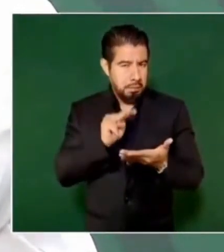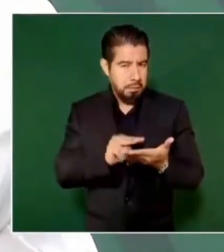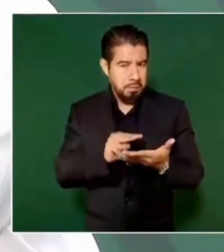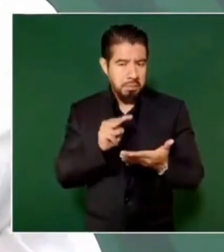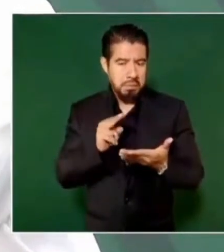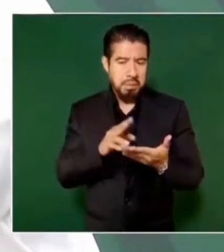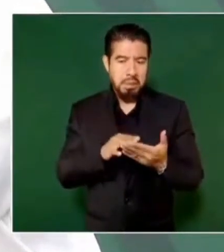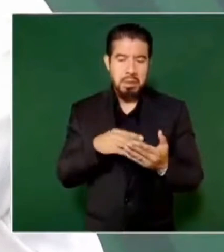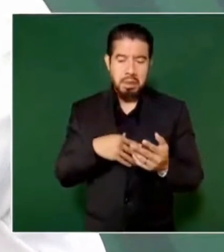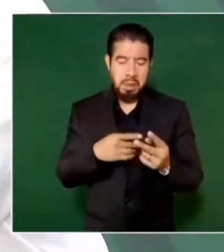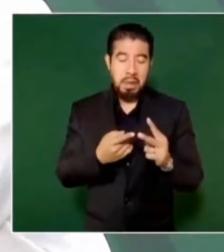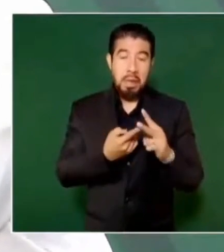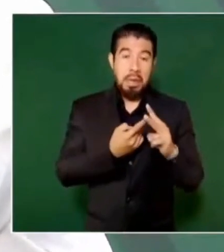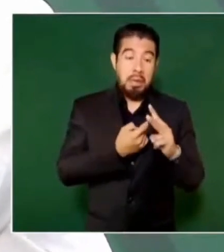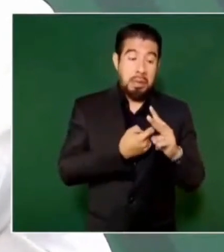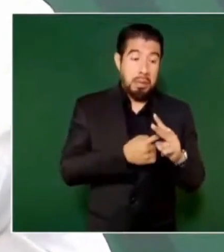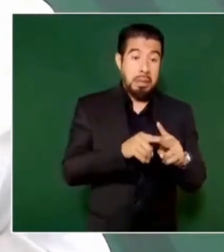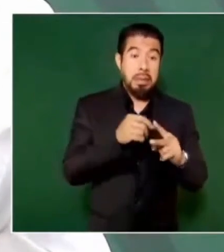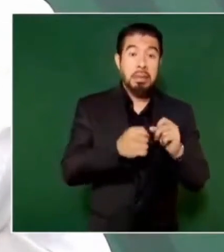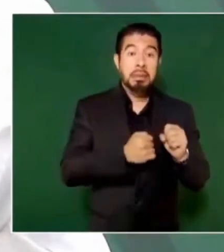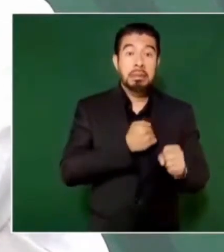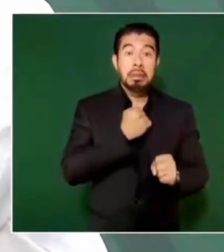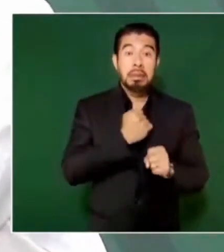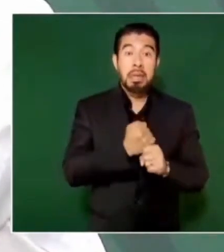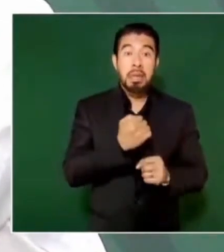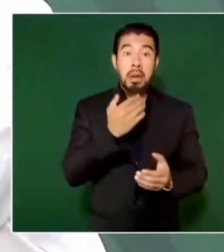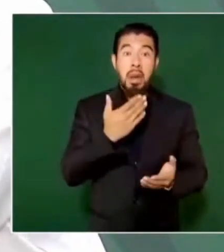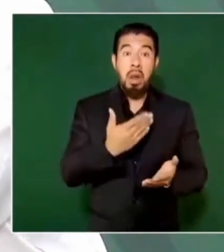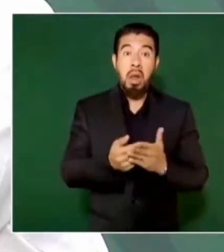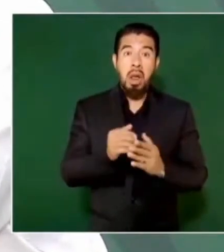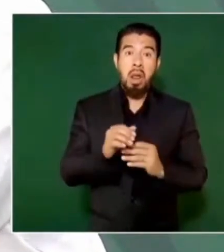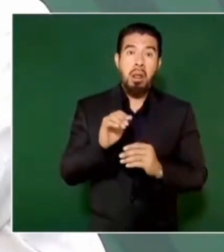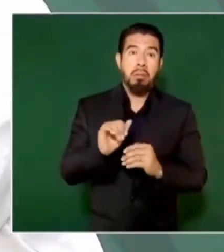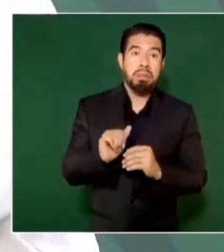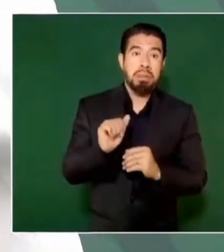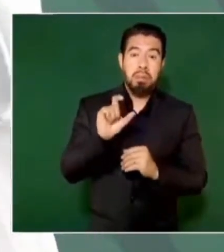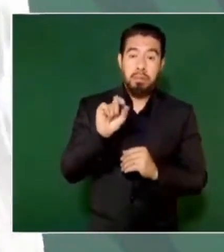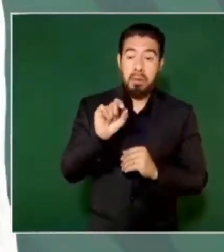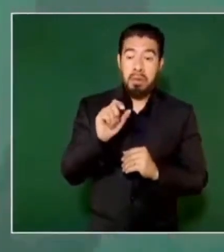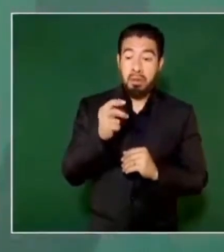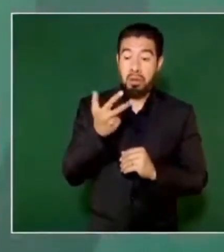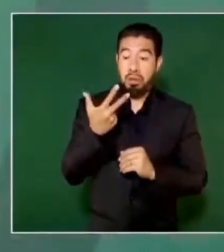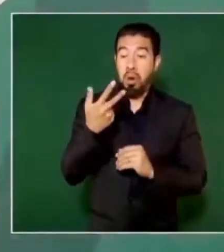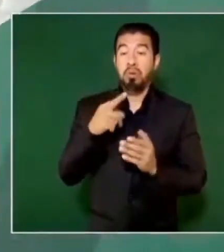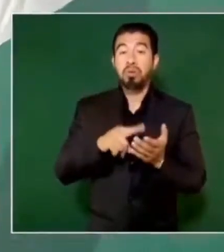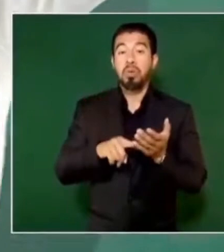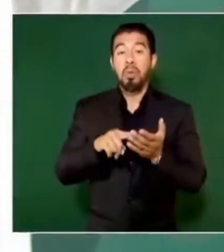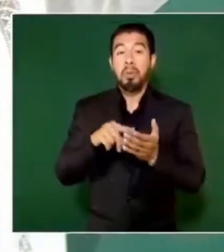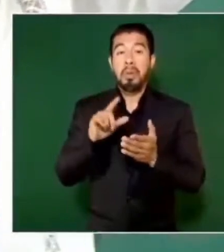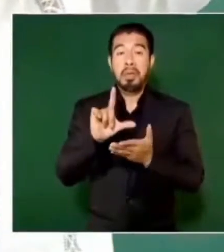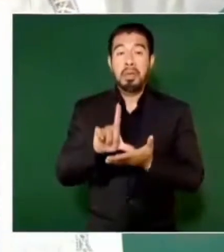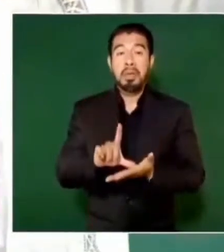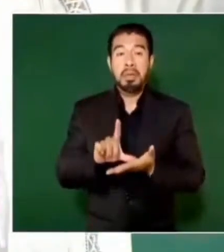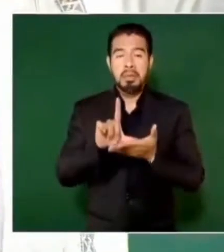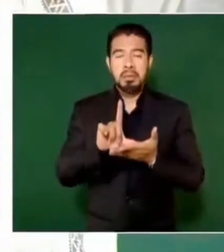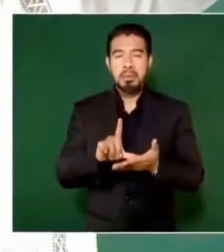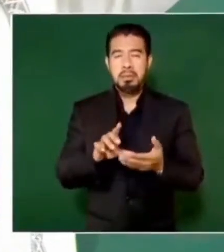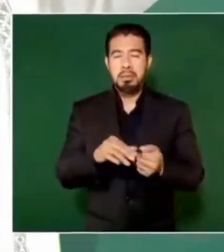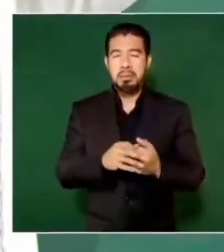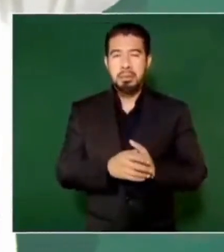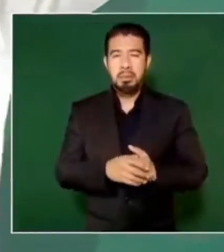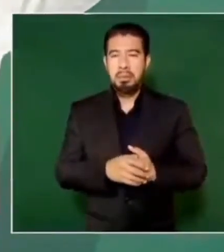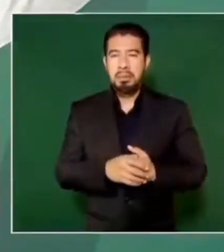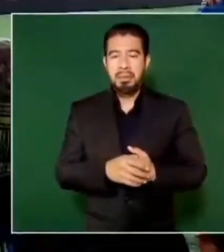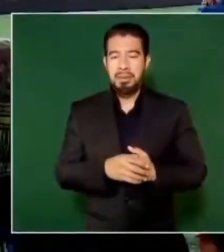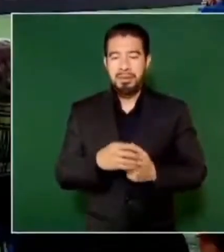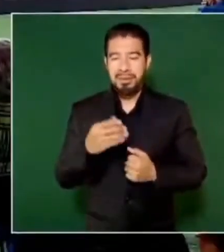Empieza el año, la gasolina, 28 pesos el litro. No saben, en nado